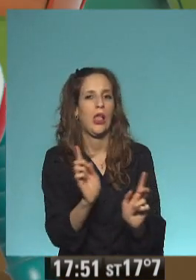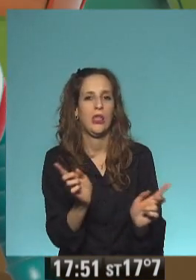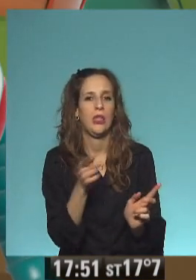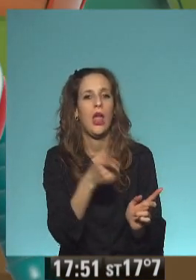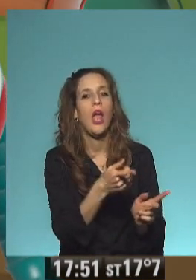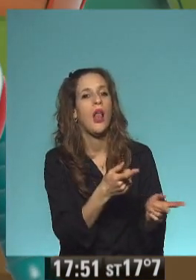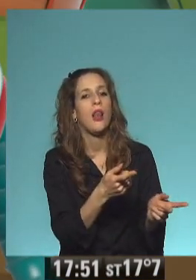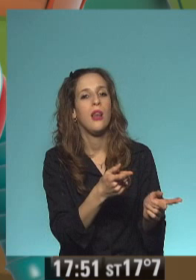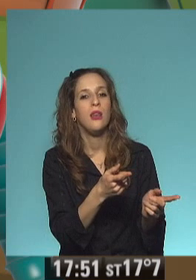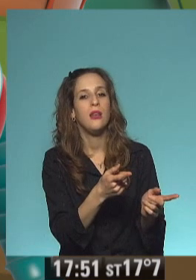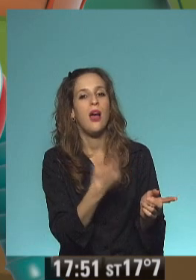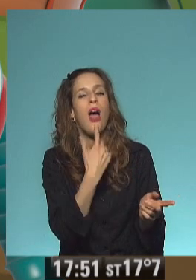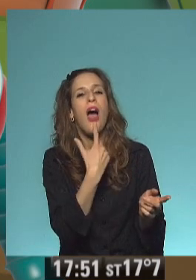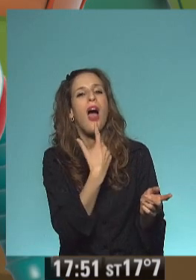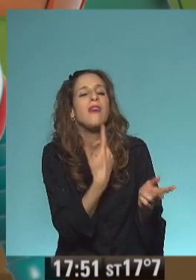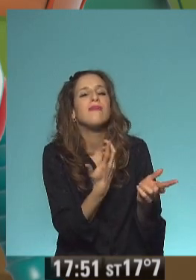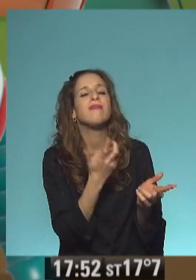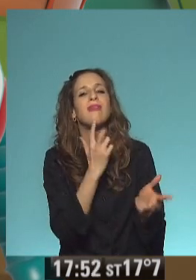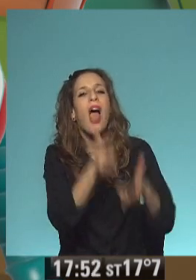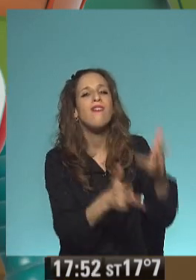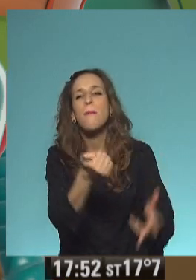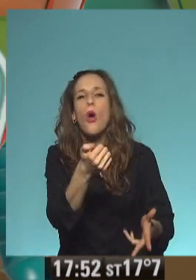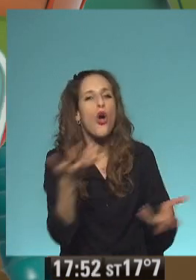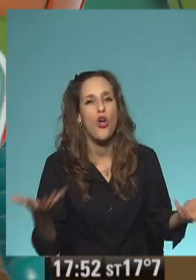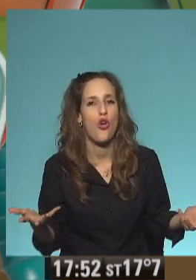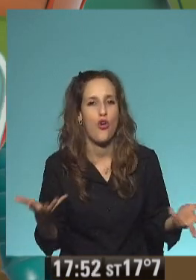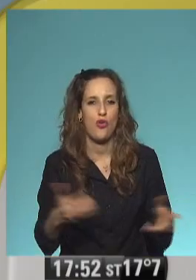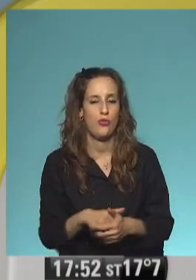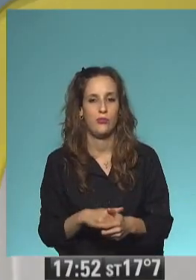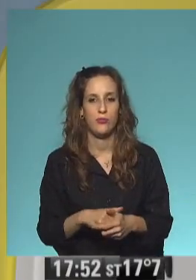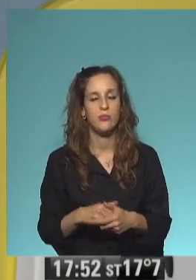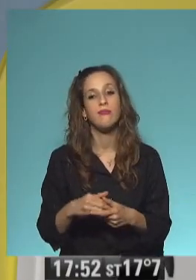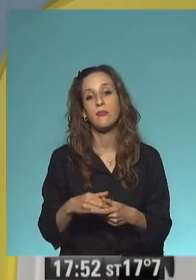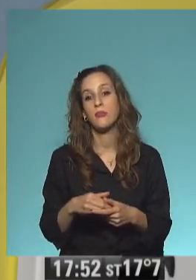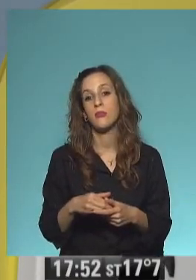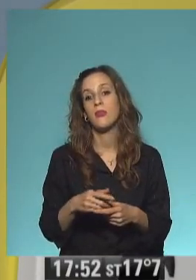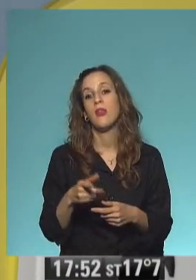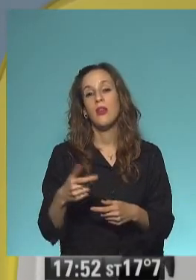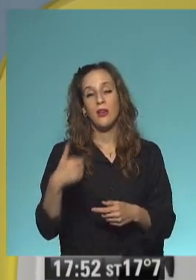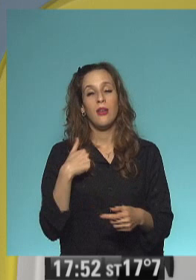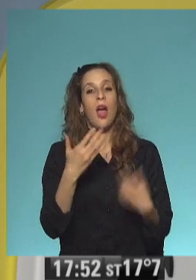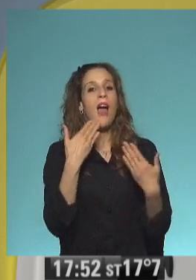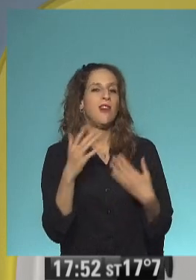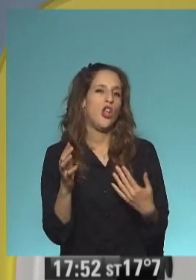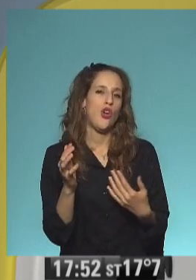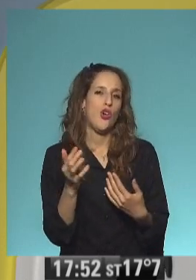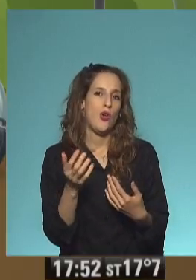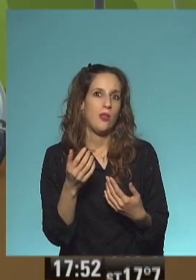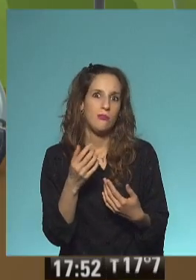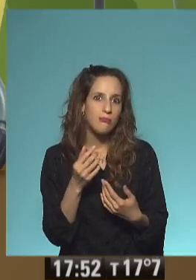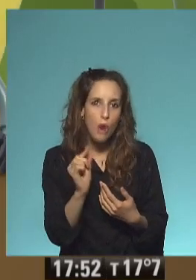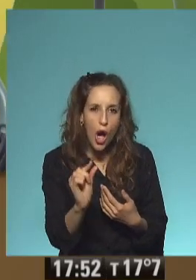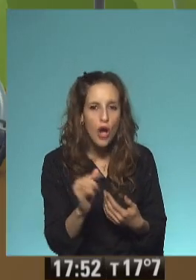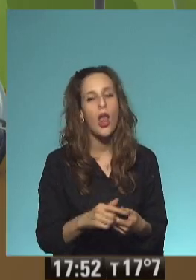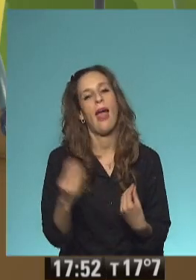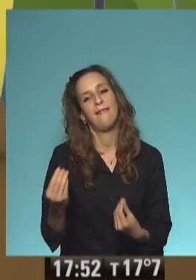la mitad de lo que hablamos nosotros. Bueno, menos Vivi, claro. ¡Ey! Si yo no hablo tanto.